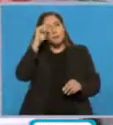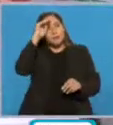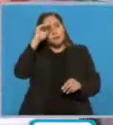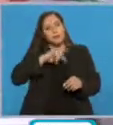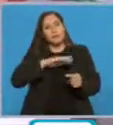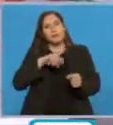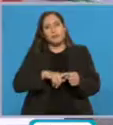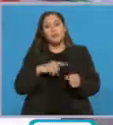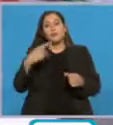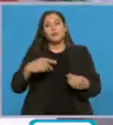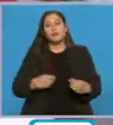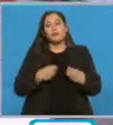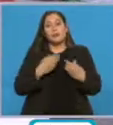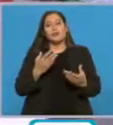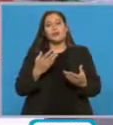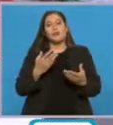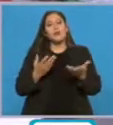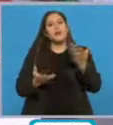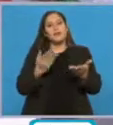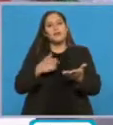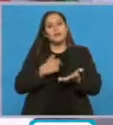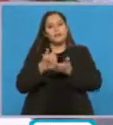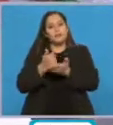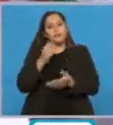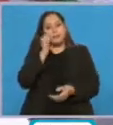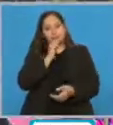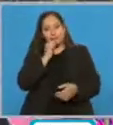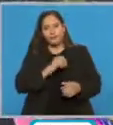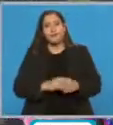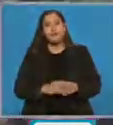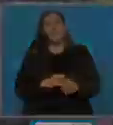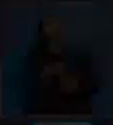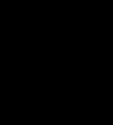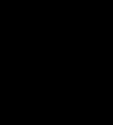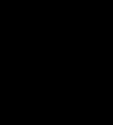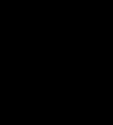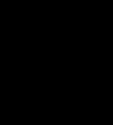su vida de nosotros. Ay, Gus, pues muchísimas gracias. Un tema muy interesante.